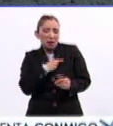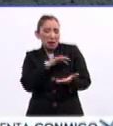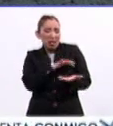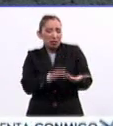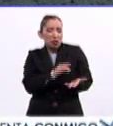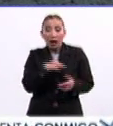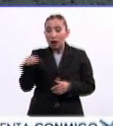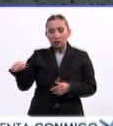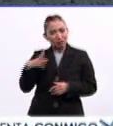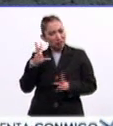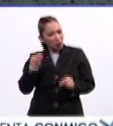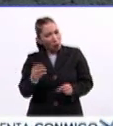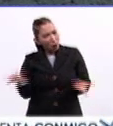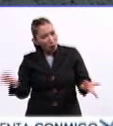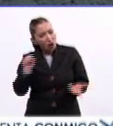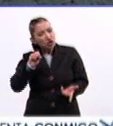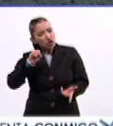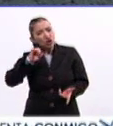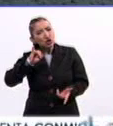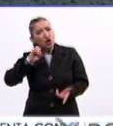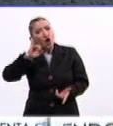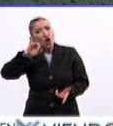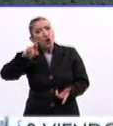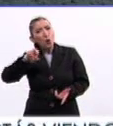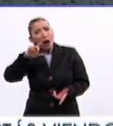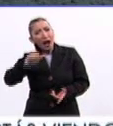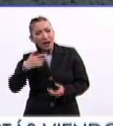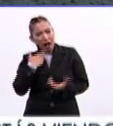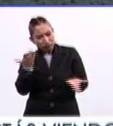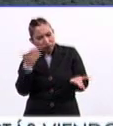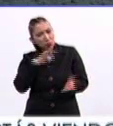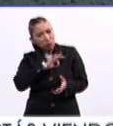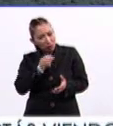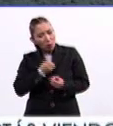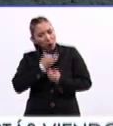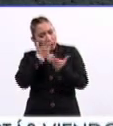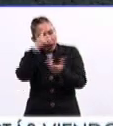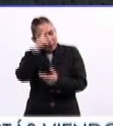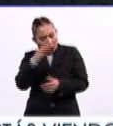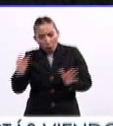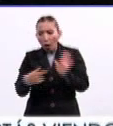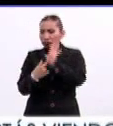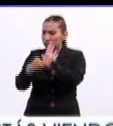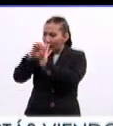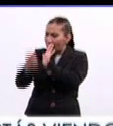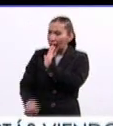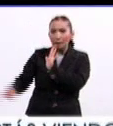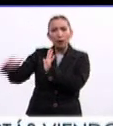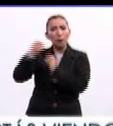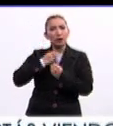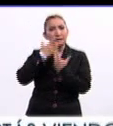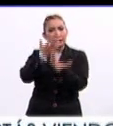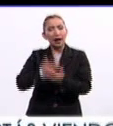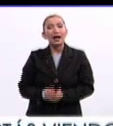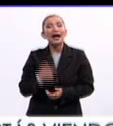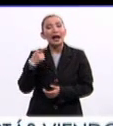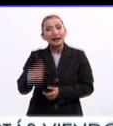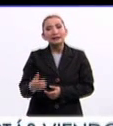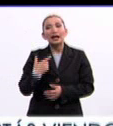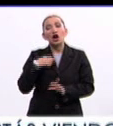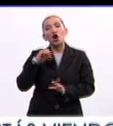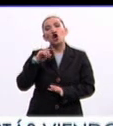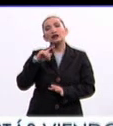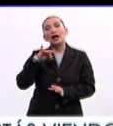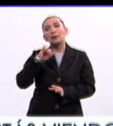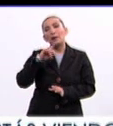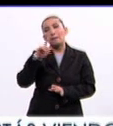Juana es la gran poeta mexicana y tenemos que ponerla otra vez como un modelo de hacer buena poesía. Entonces, y ahí viene el gozne con Octavio Paz, de contemporáneos.